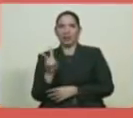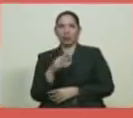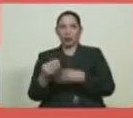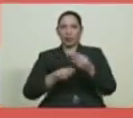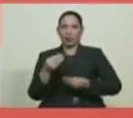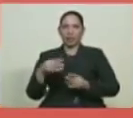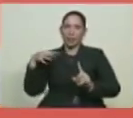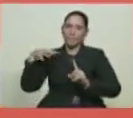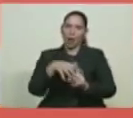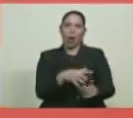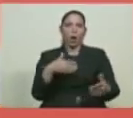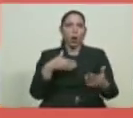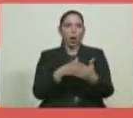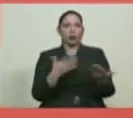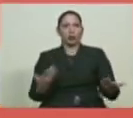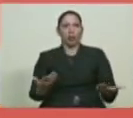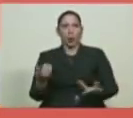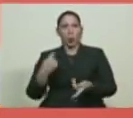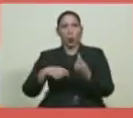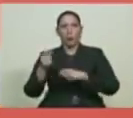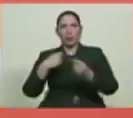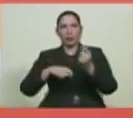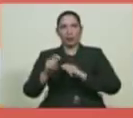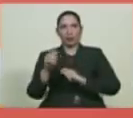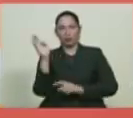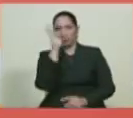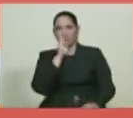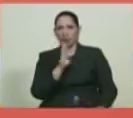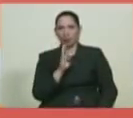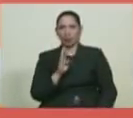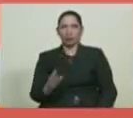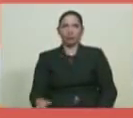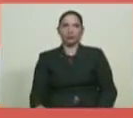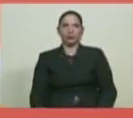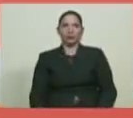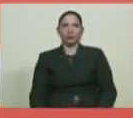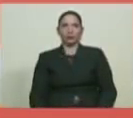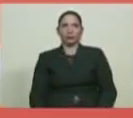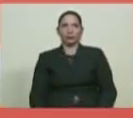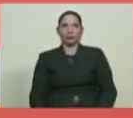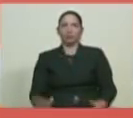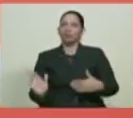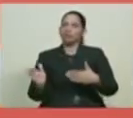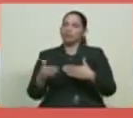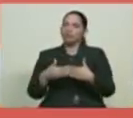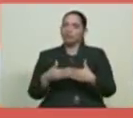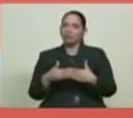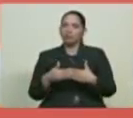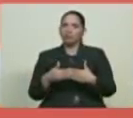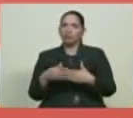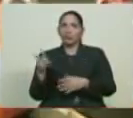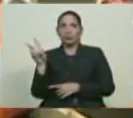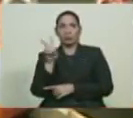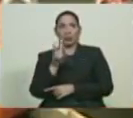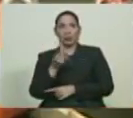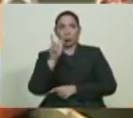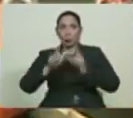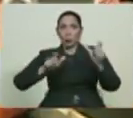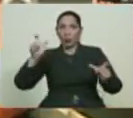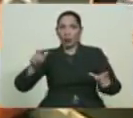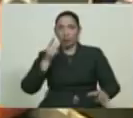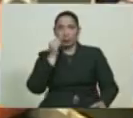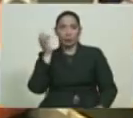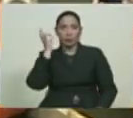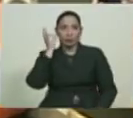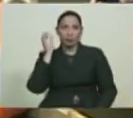ataque contra un comerciante brasileño. La conclusión es que las venezolanas y los venezolanos van a volver,